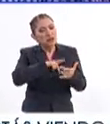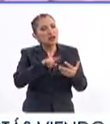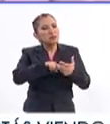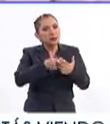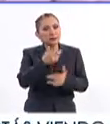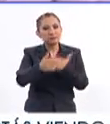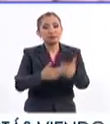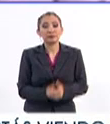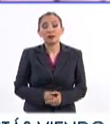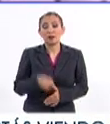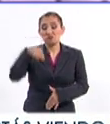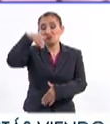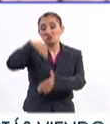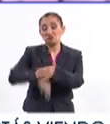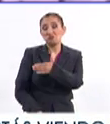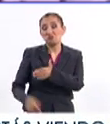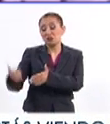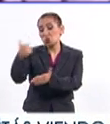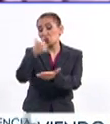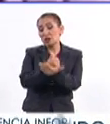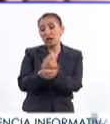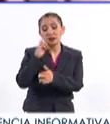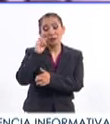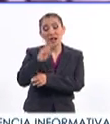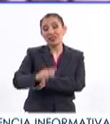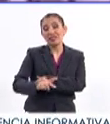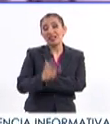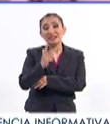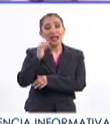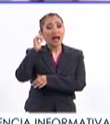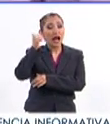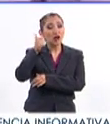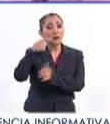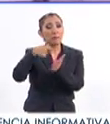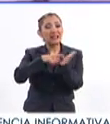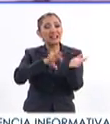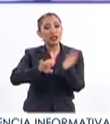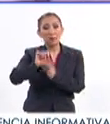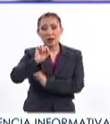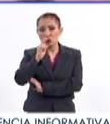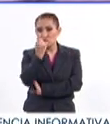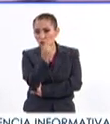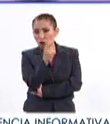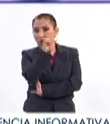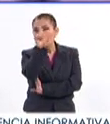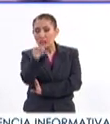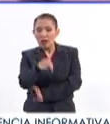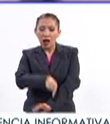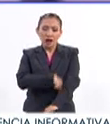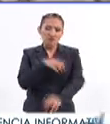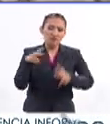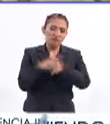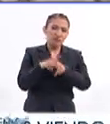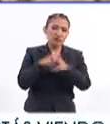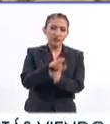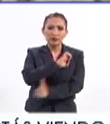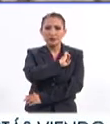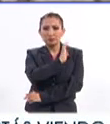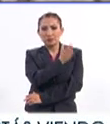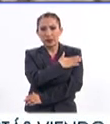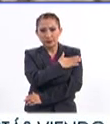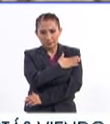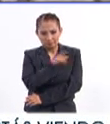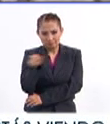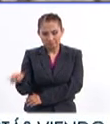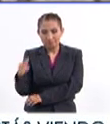¿no? La caída de este imperio se registró el 13 de agosto de 1521, luego de una larga batalla con los